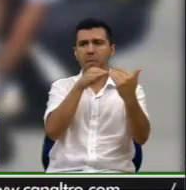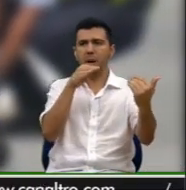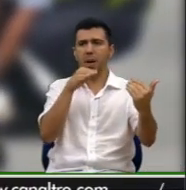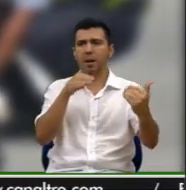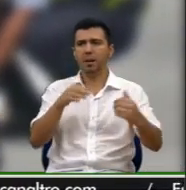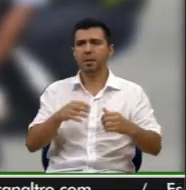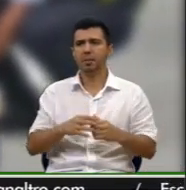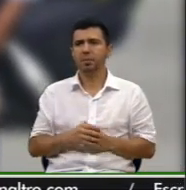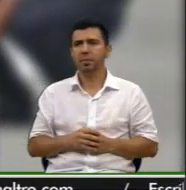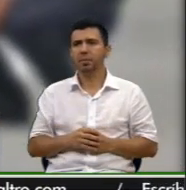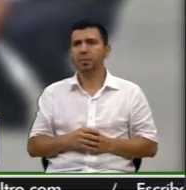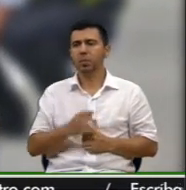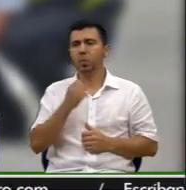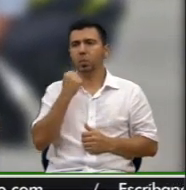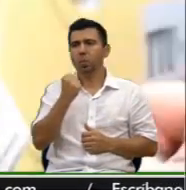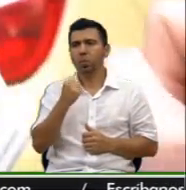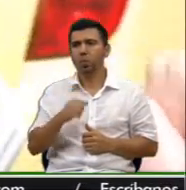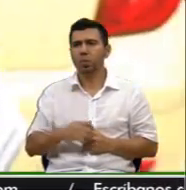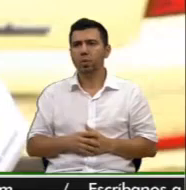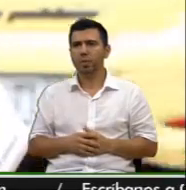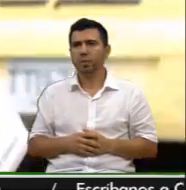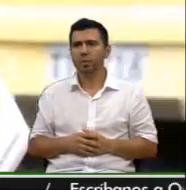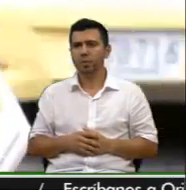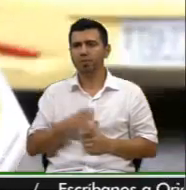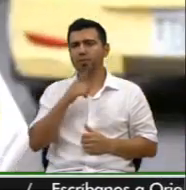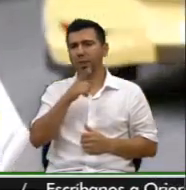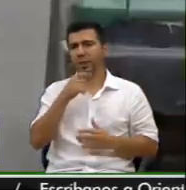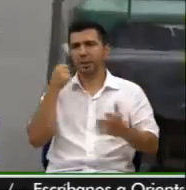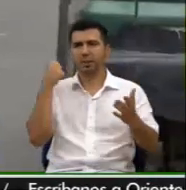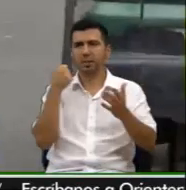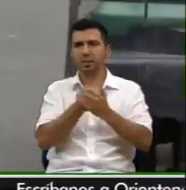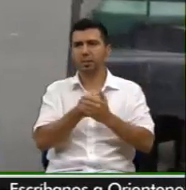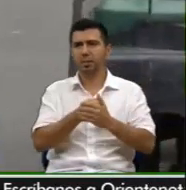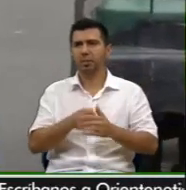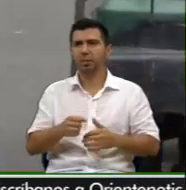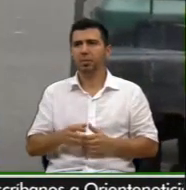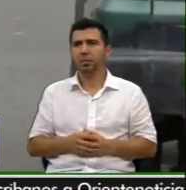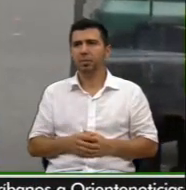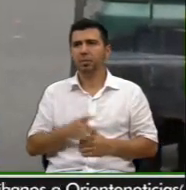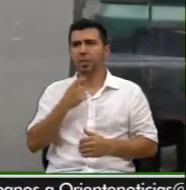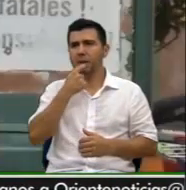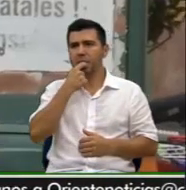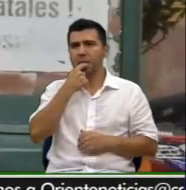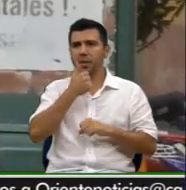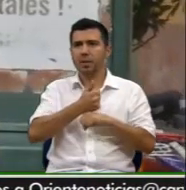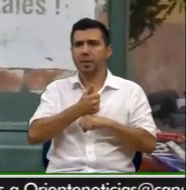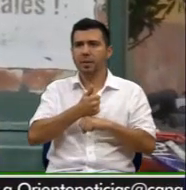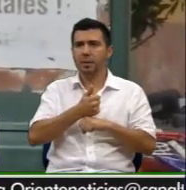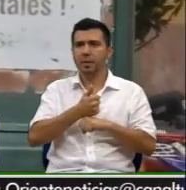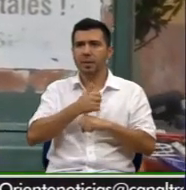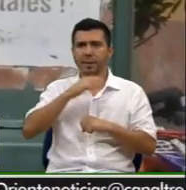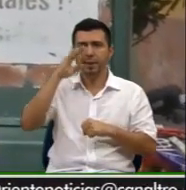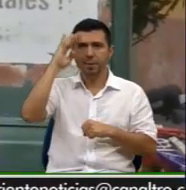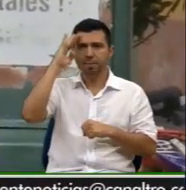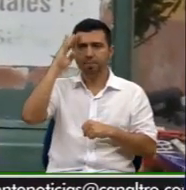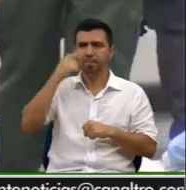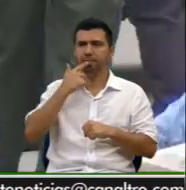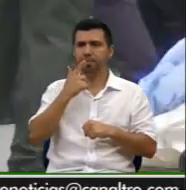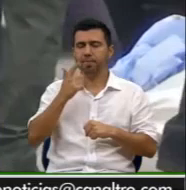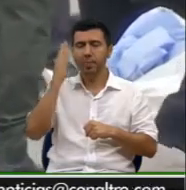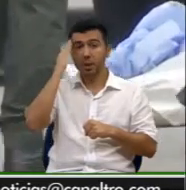cuatro puertas el otro carro y ese fue el choque que hubo la dirección de tránsito maneja su versión sobre los